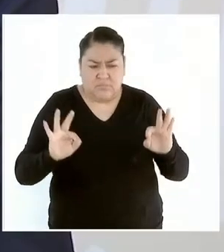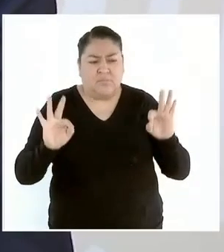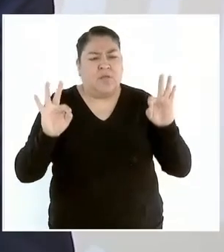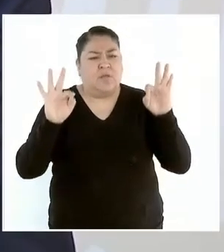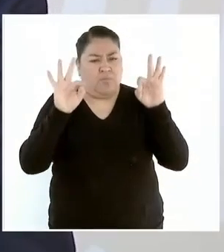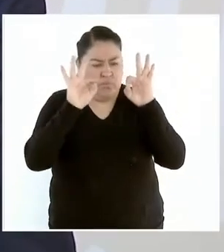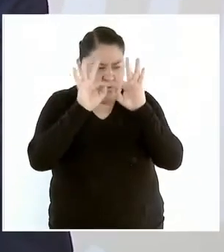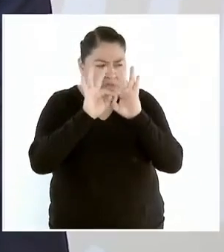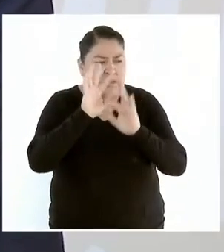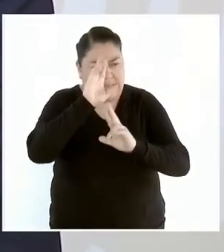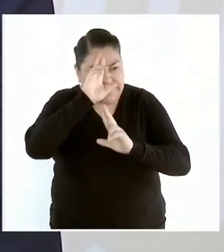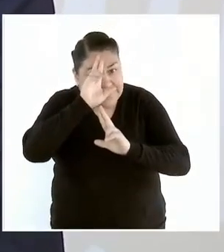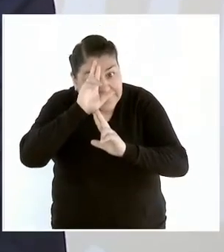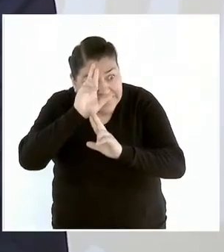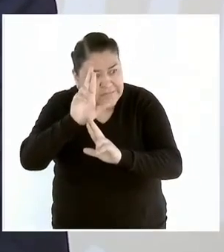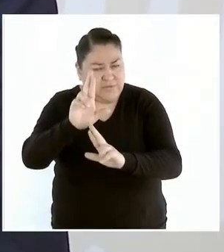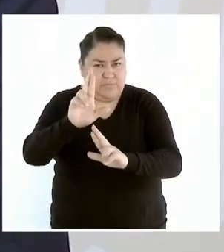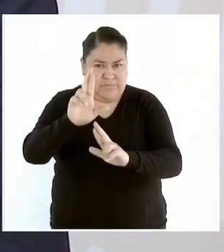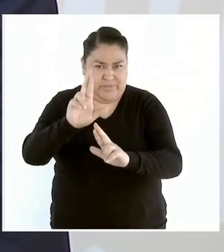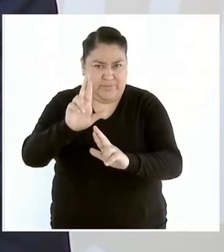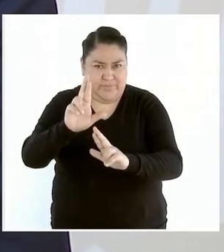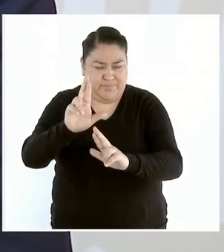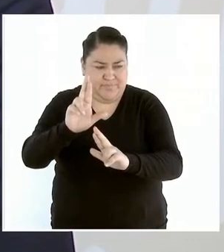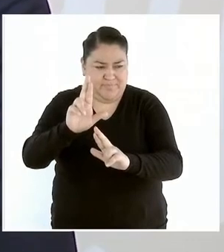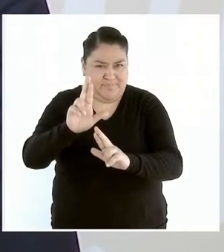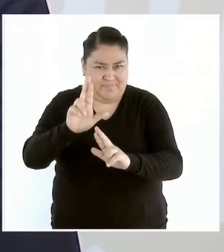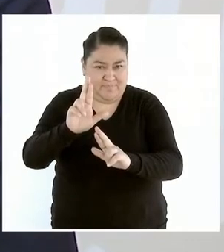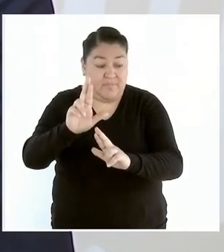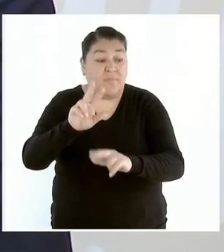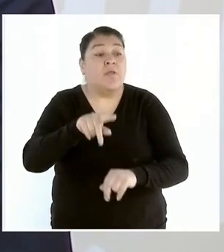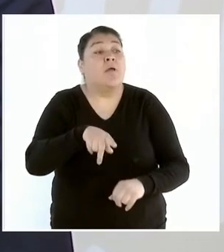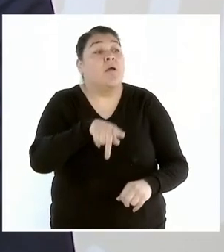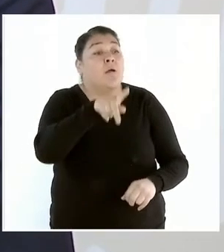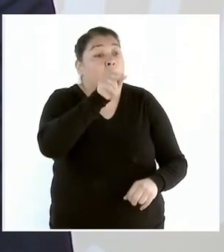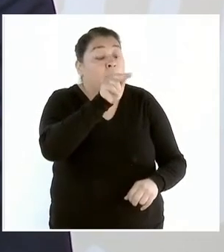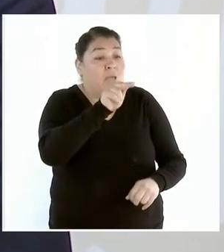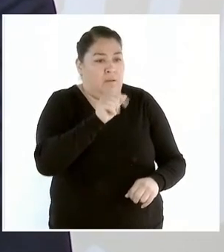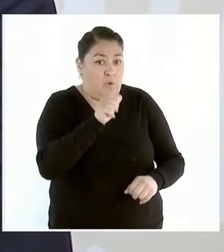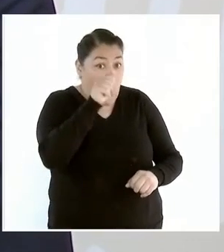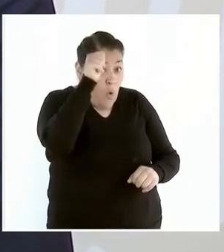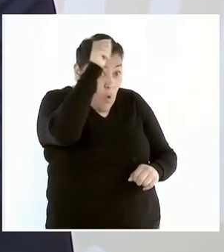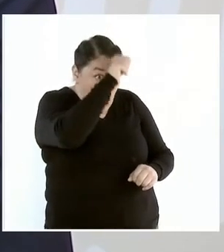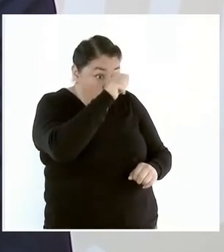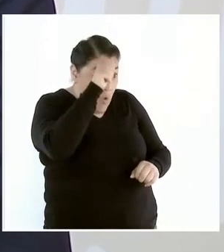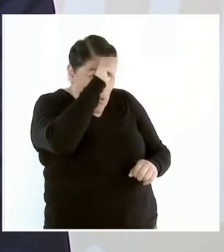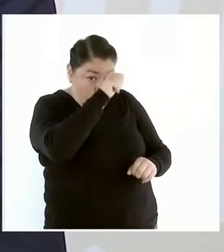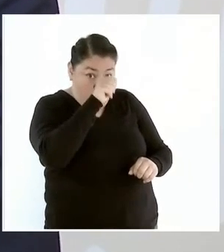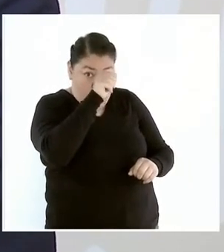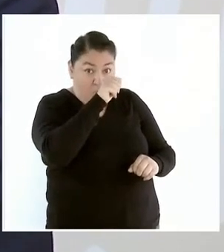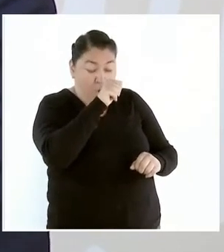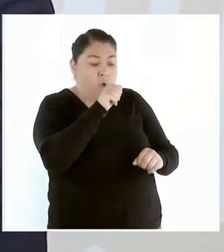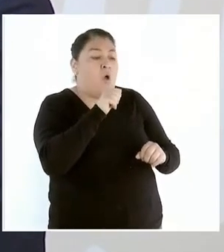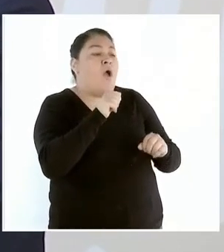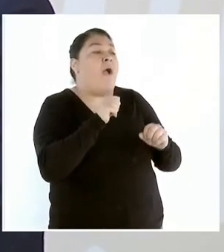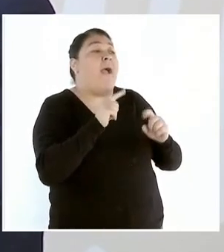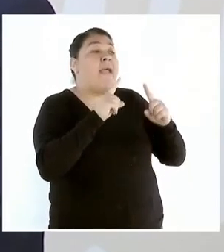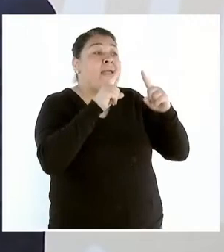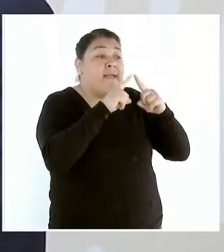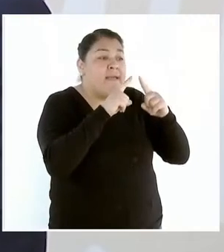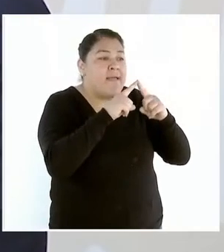y hay que respetarlos pero los derechos de la iglesia son